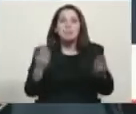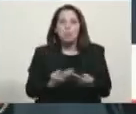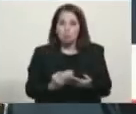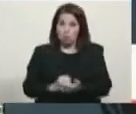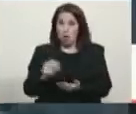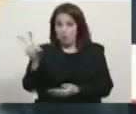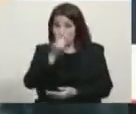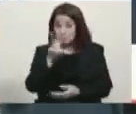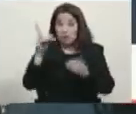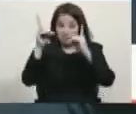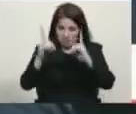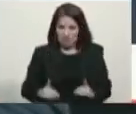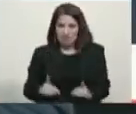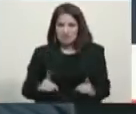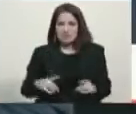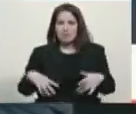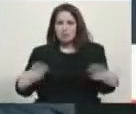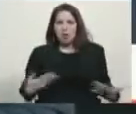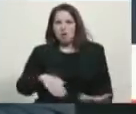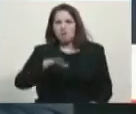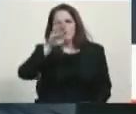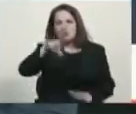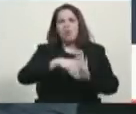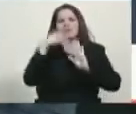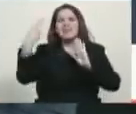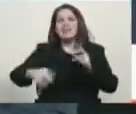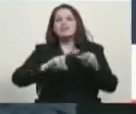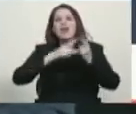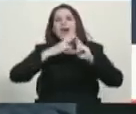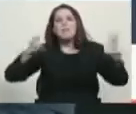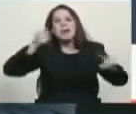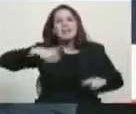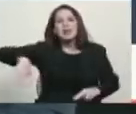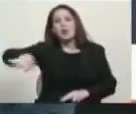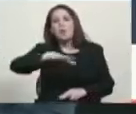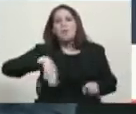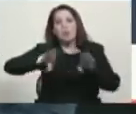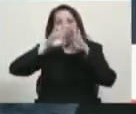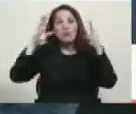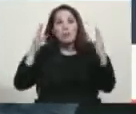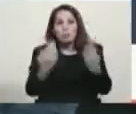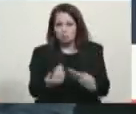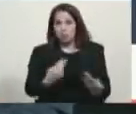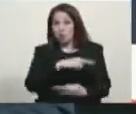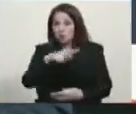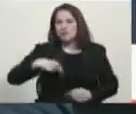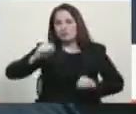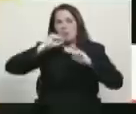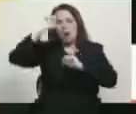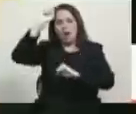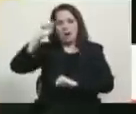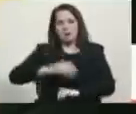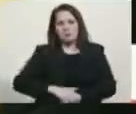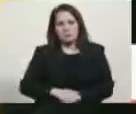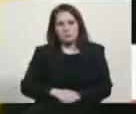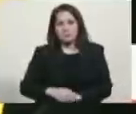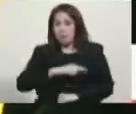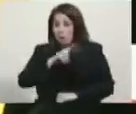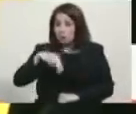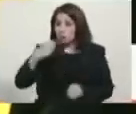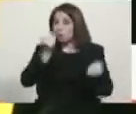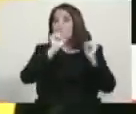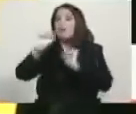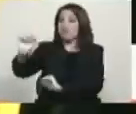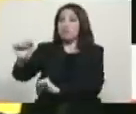está decidiendo el destino del derecho a la paz de los pueblos del mundo y nosotros vamos a triunfar y nosotros vamos a defender